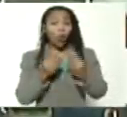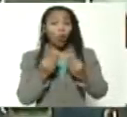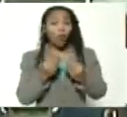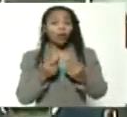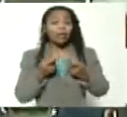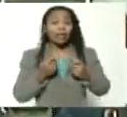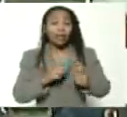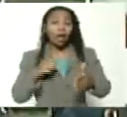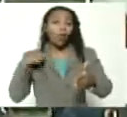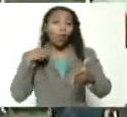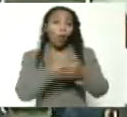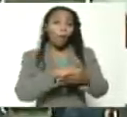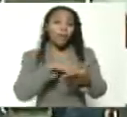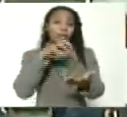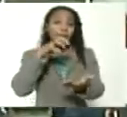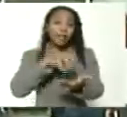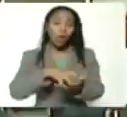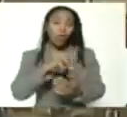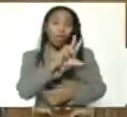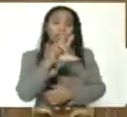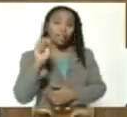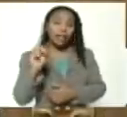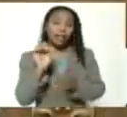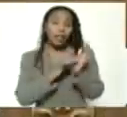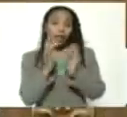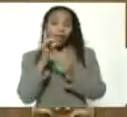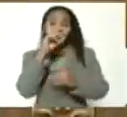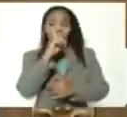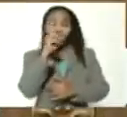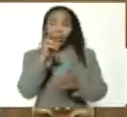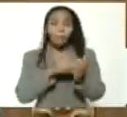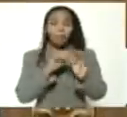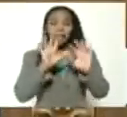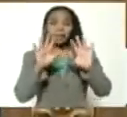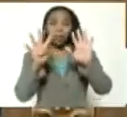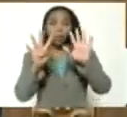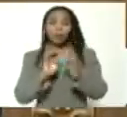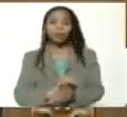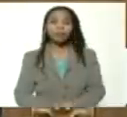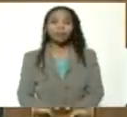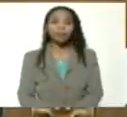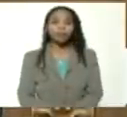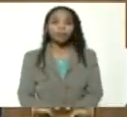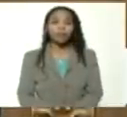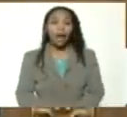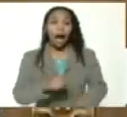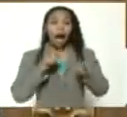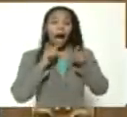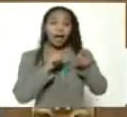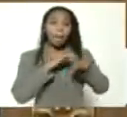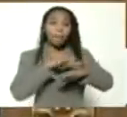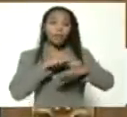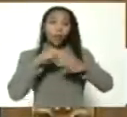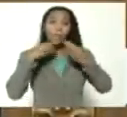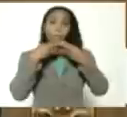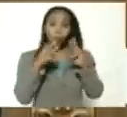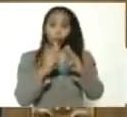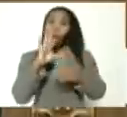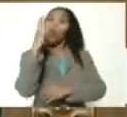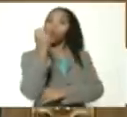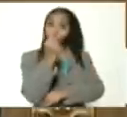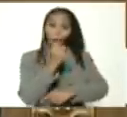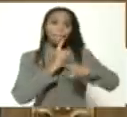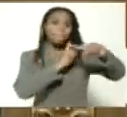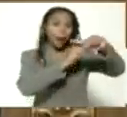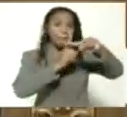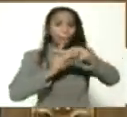intento de golpe de Estado del 30 de abril del año 2019. Allí el Ministerio Público logró identificar